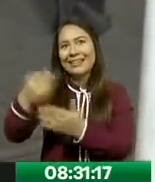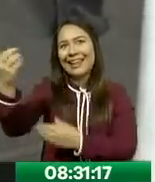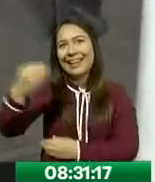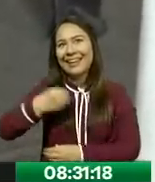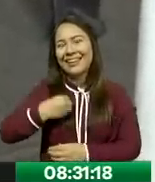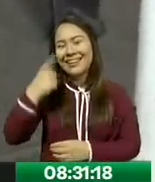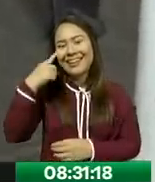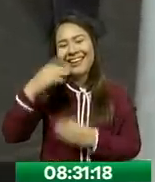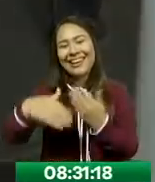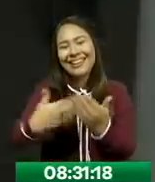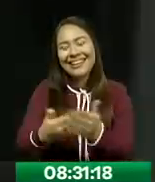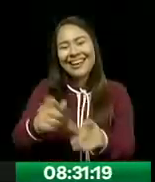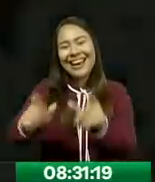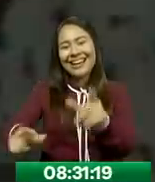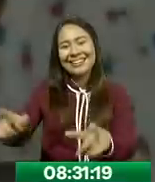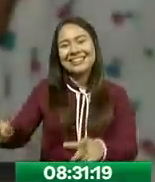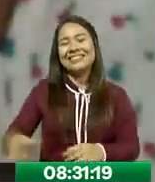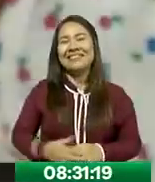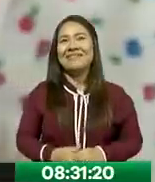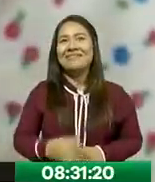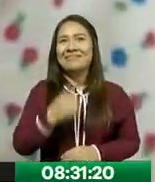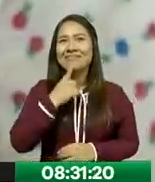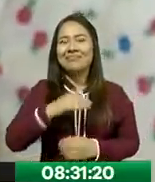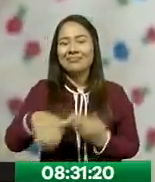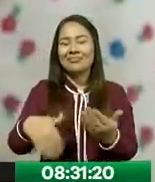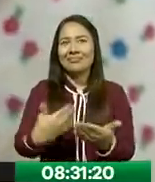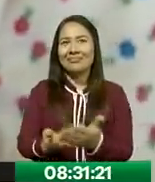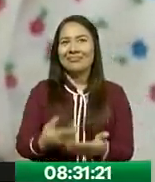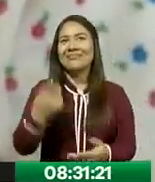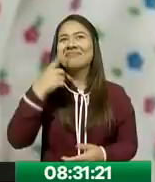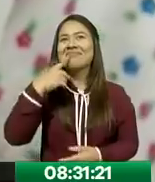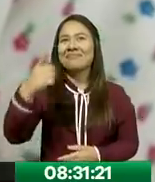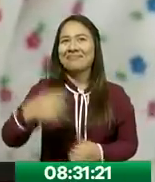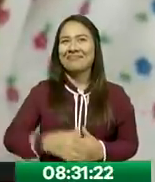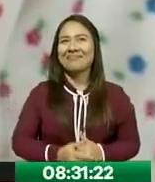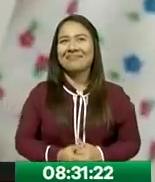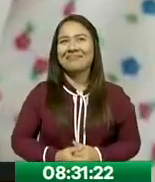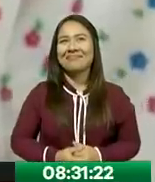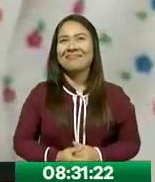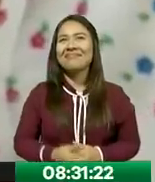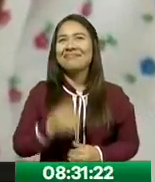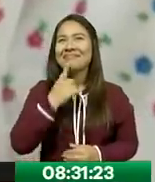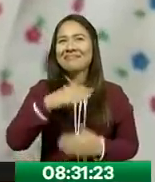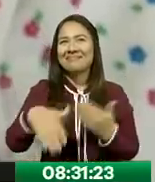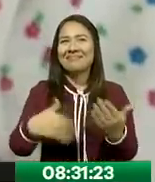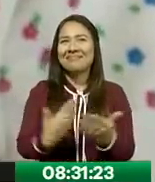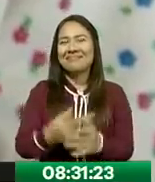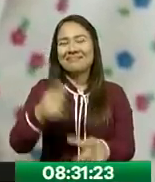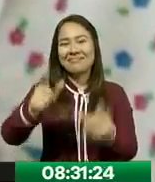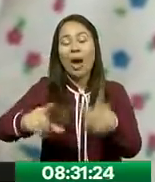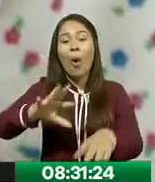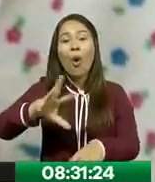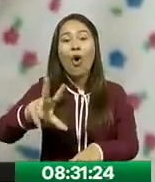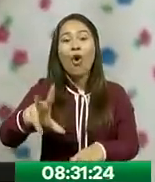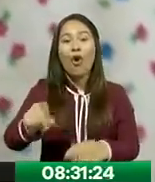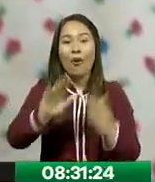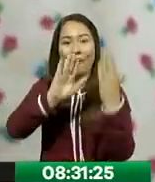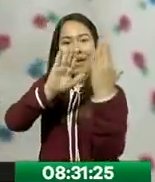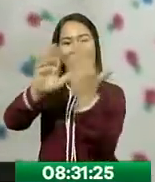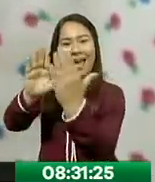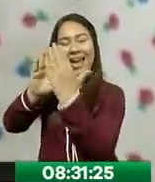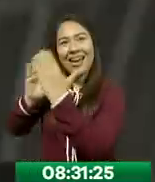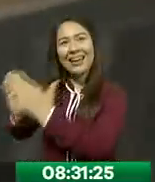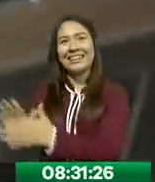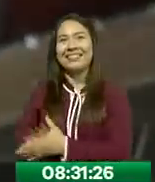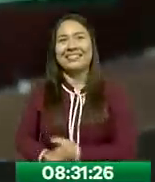le tumbaron todos los papeles, le sacaron el dinero. Le decían, ¿dónde hay más dinero? ¿Dónde hay más dinero? ¿Dónde hay más dinero? Y mi esposo le dijo que no, que ya no había